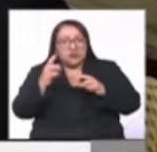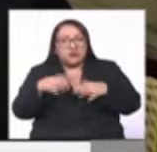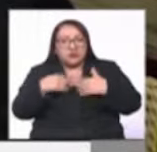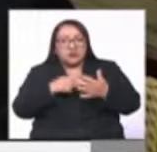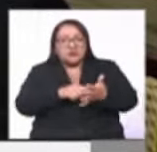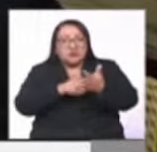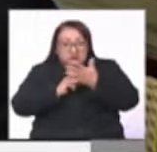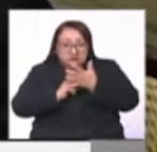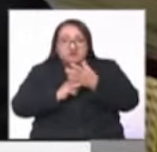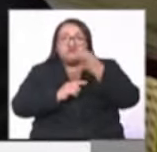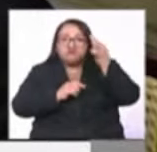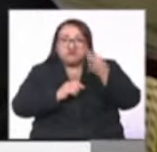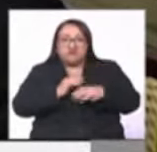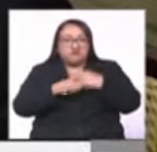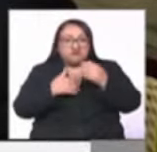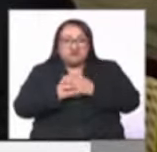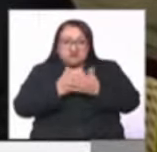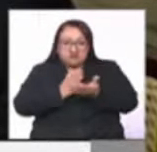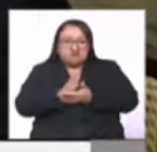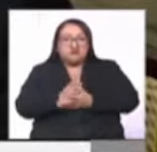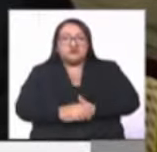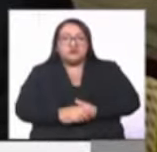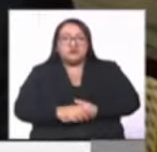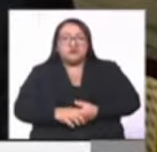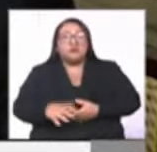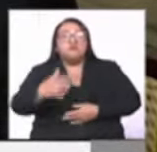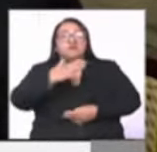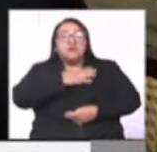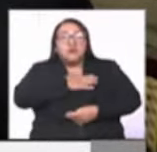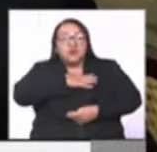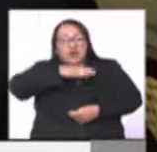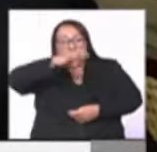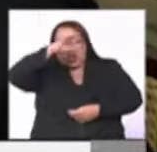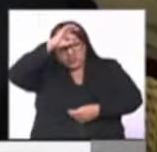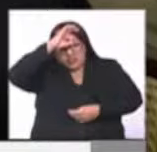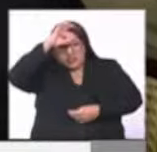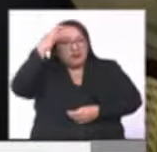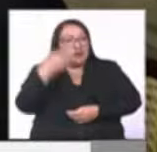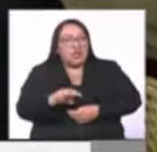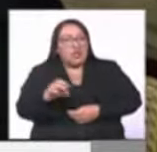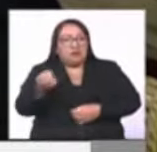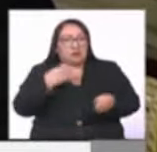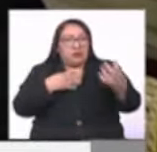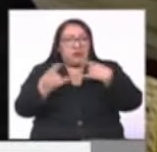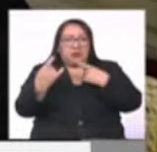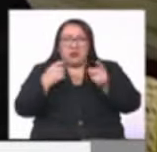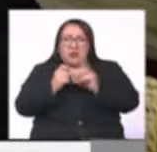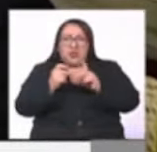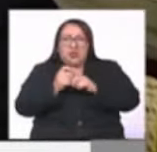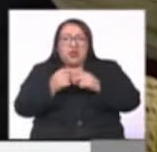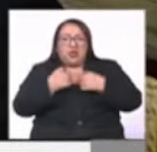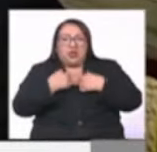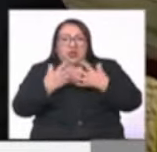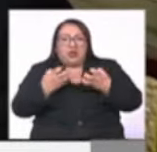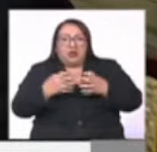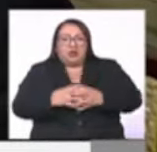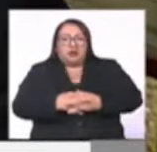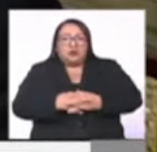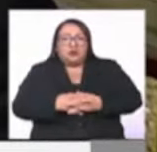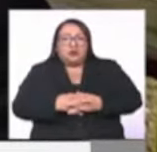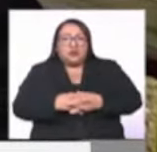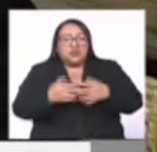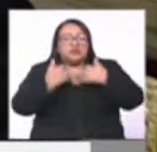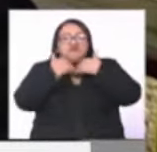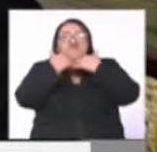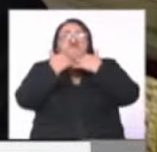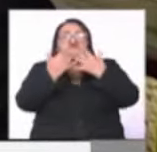demostrar con toda contundencia mi inocencia de Tales afirmaciones y decidí despojarme